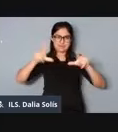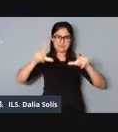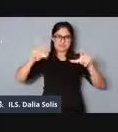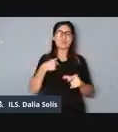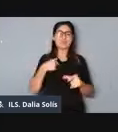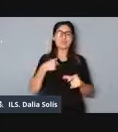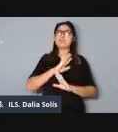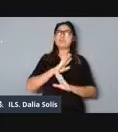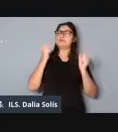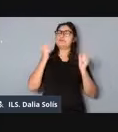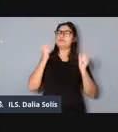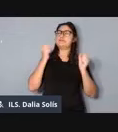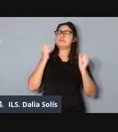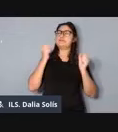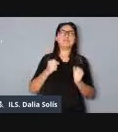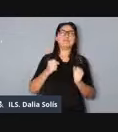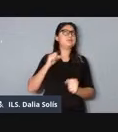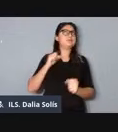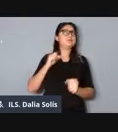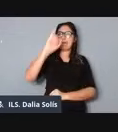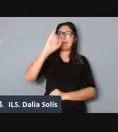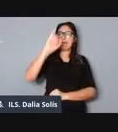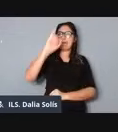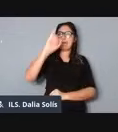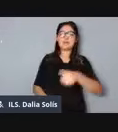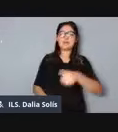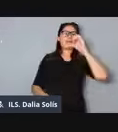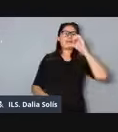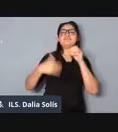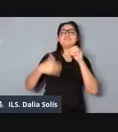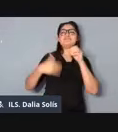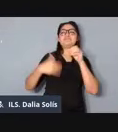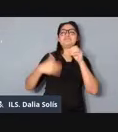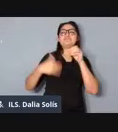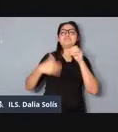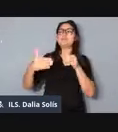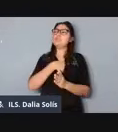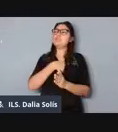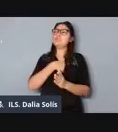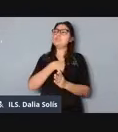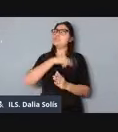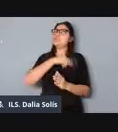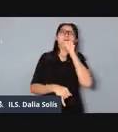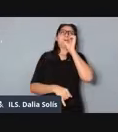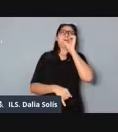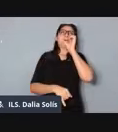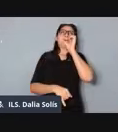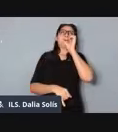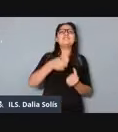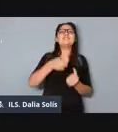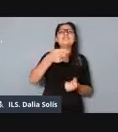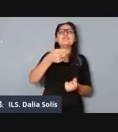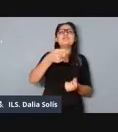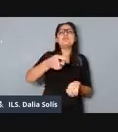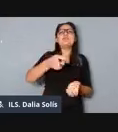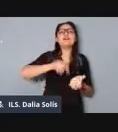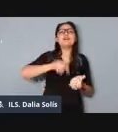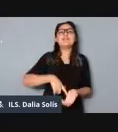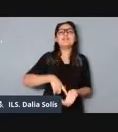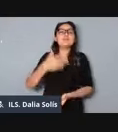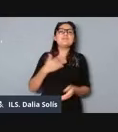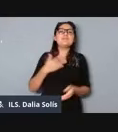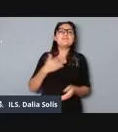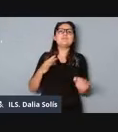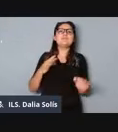Es decir, es una sensación hasta de cinismo, ¿no? Es una reacción